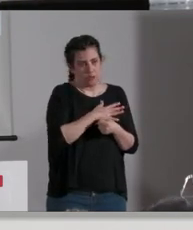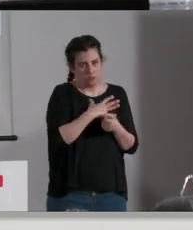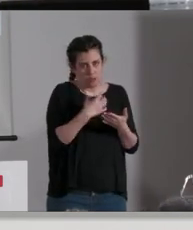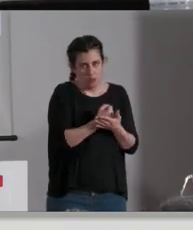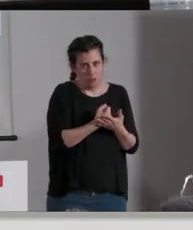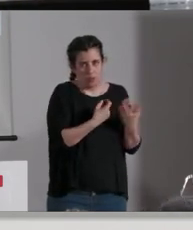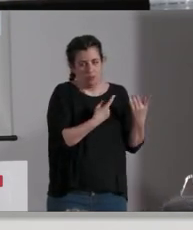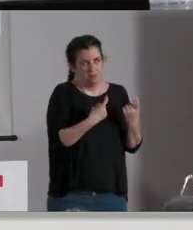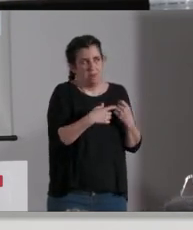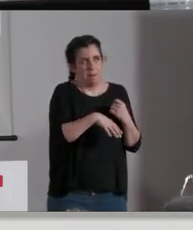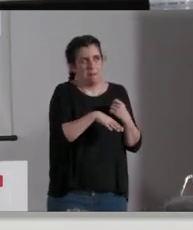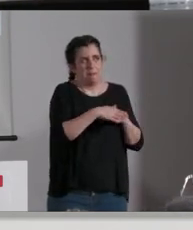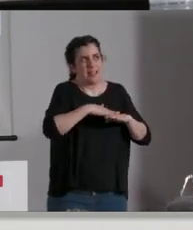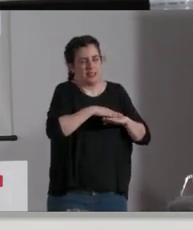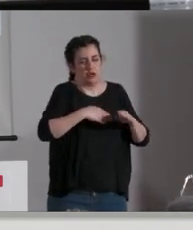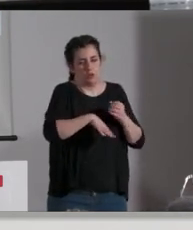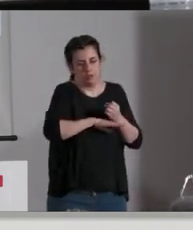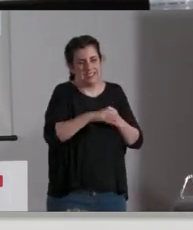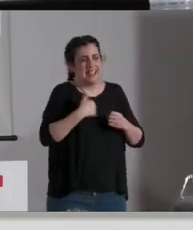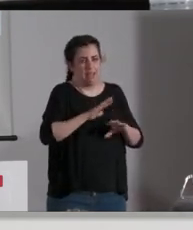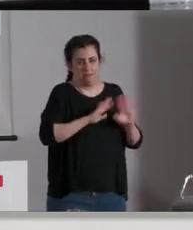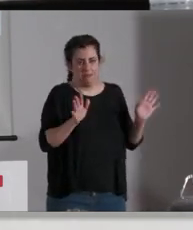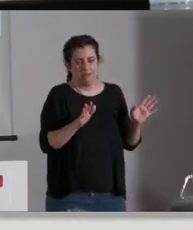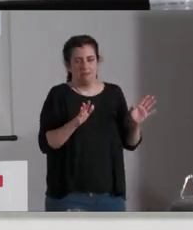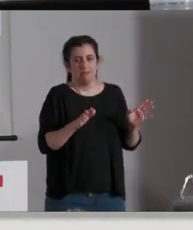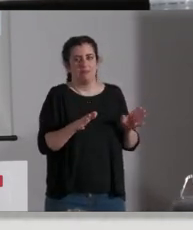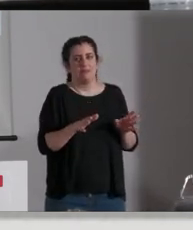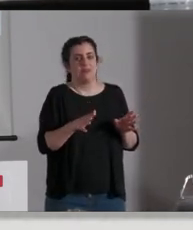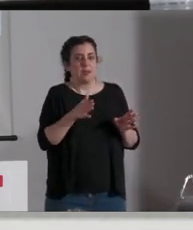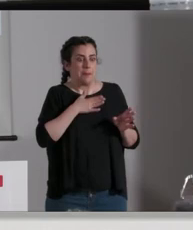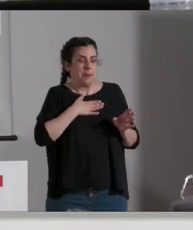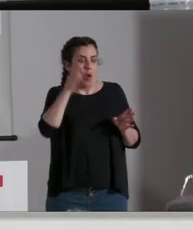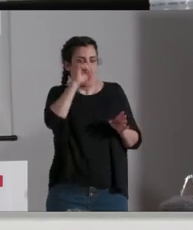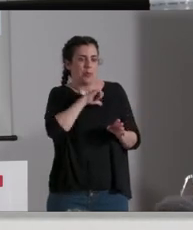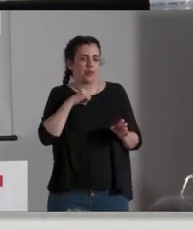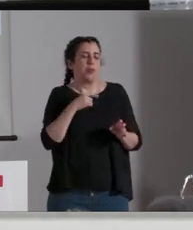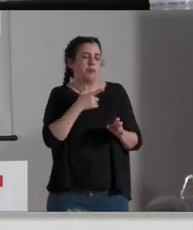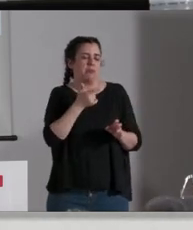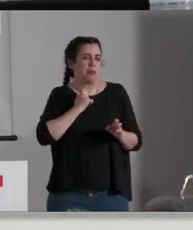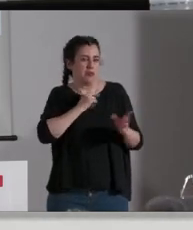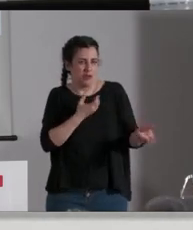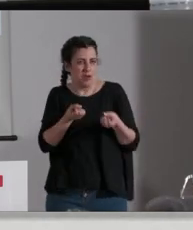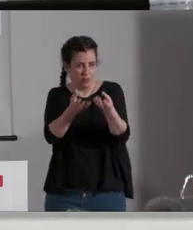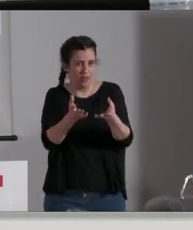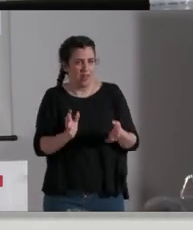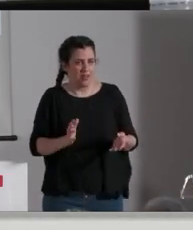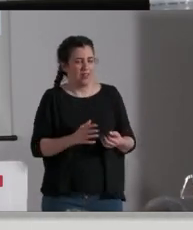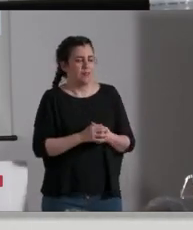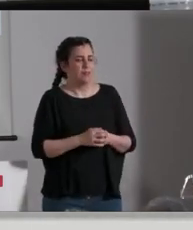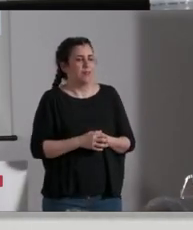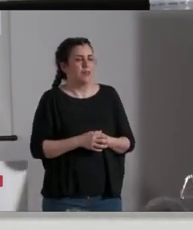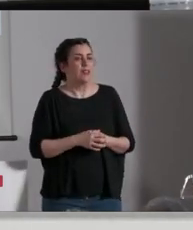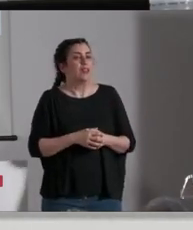esa parte también es un poco personal mía, pero no quería dejar de decirla. Y por